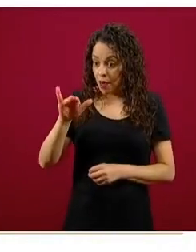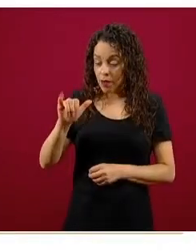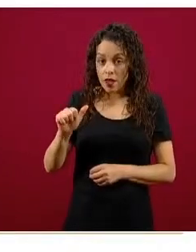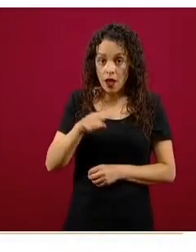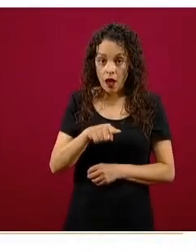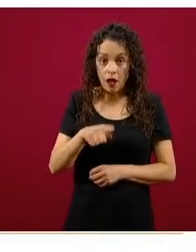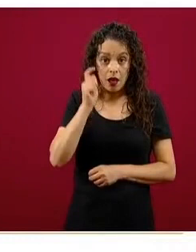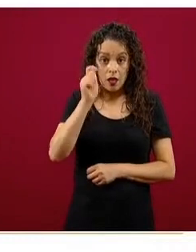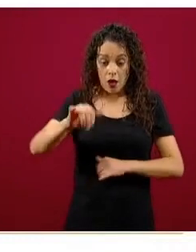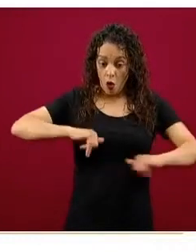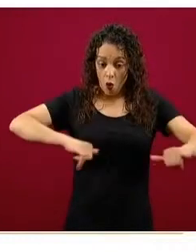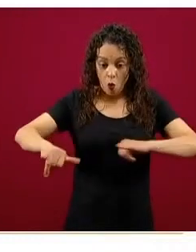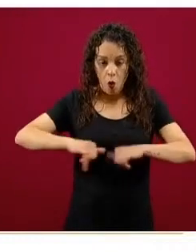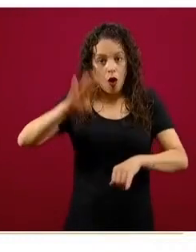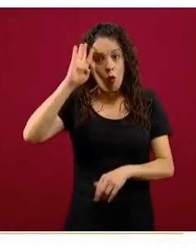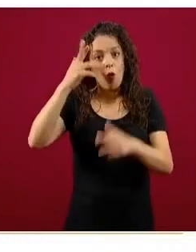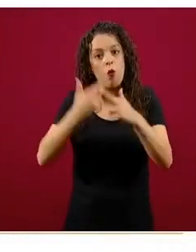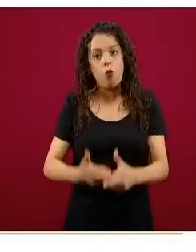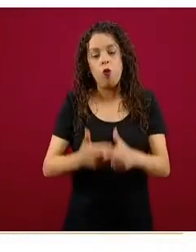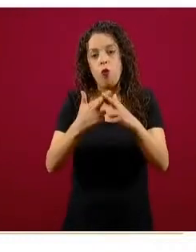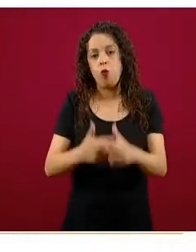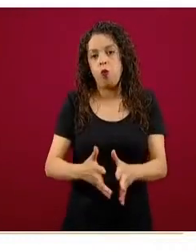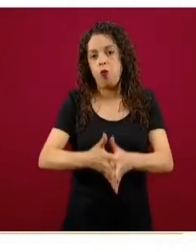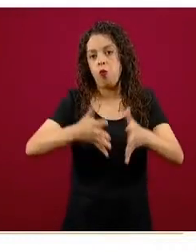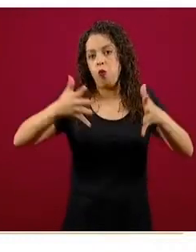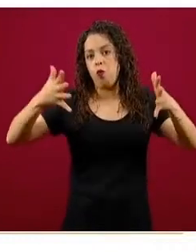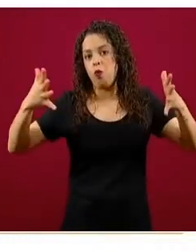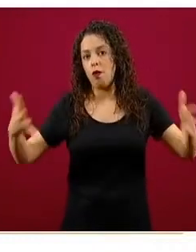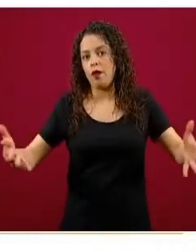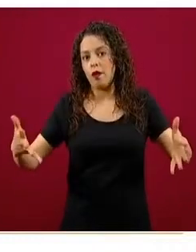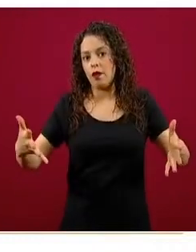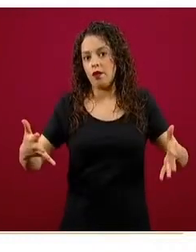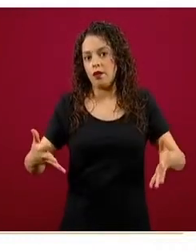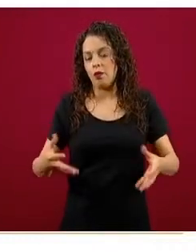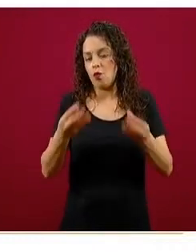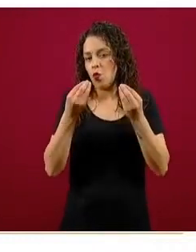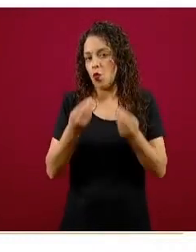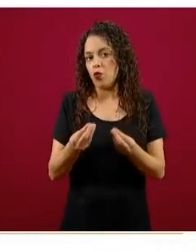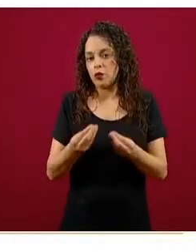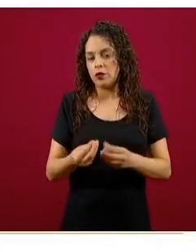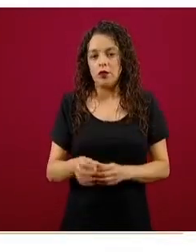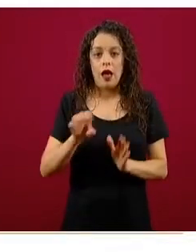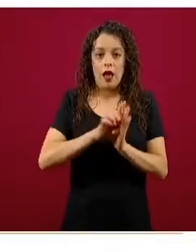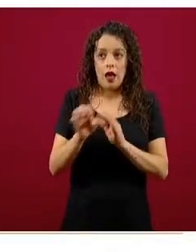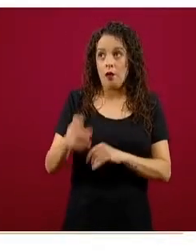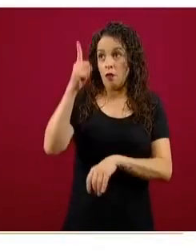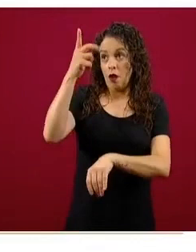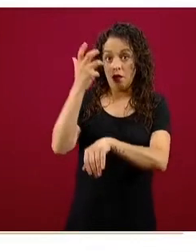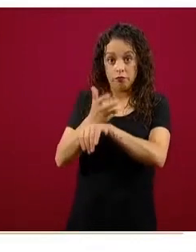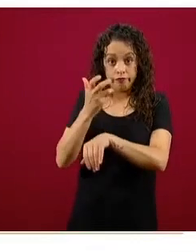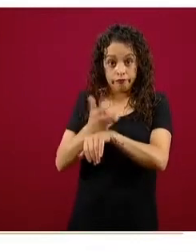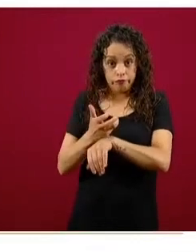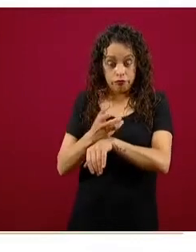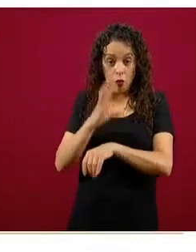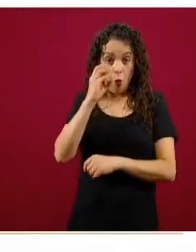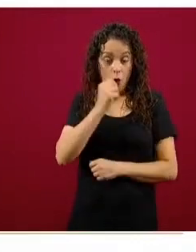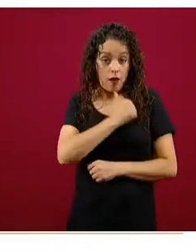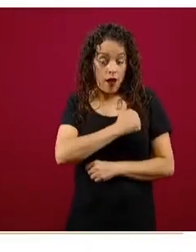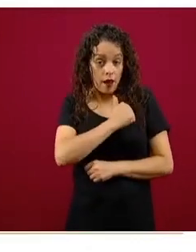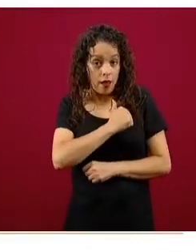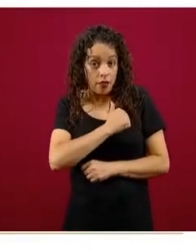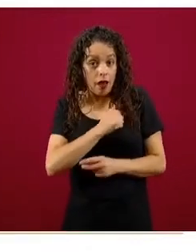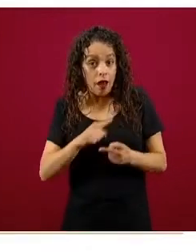extenso. Si alguna vez tienen la ocasión de ver la curva correspondiente de Estados Unidos o de Canadá